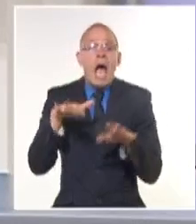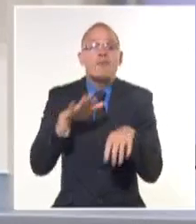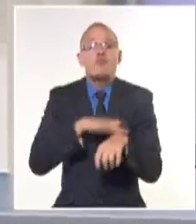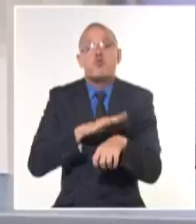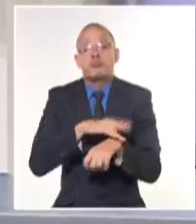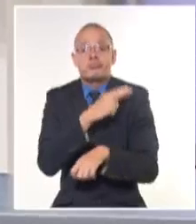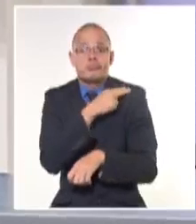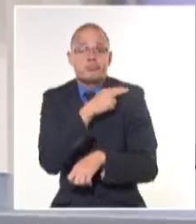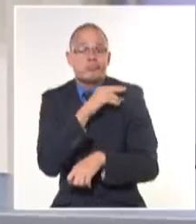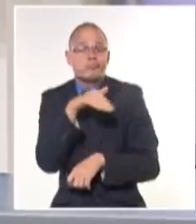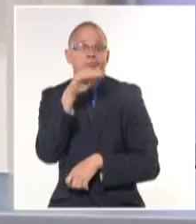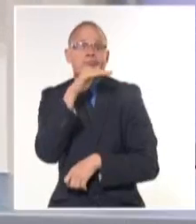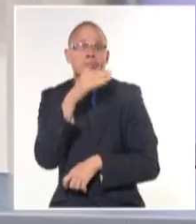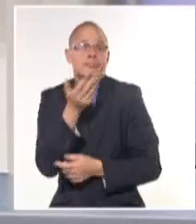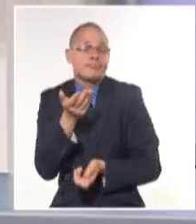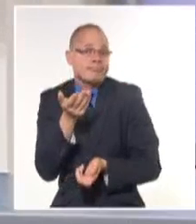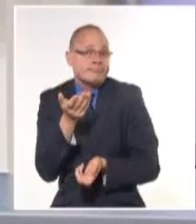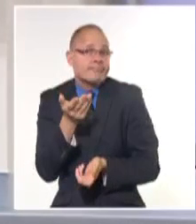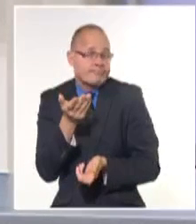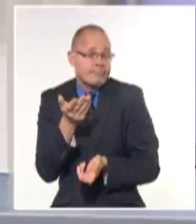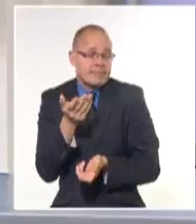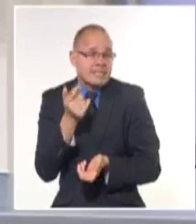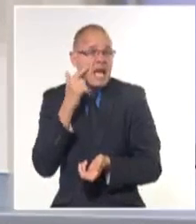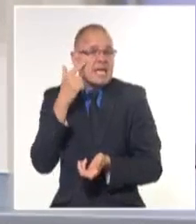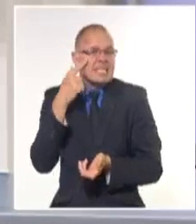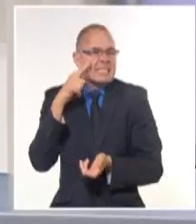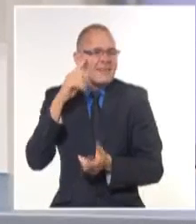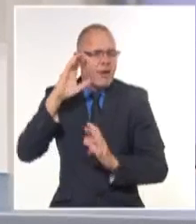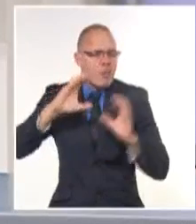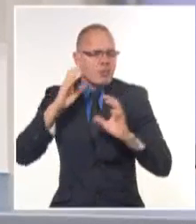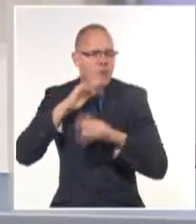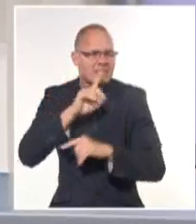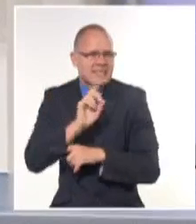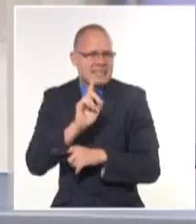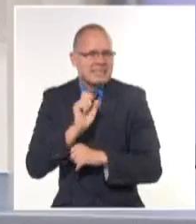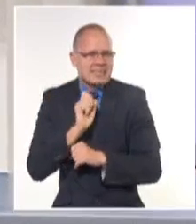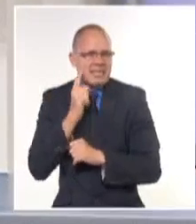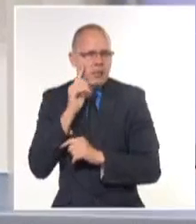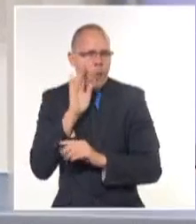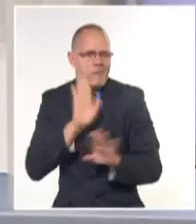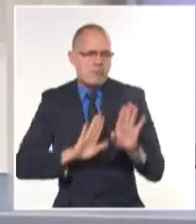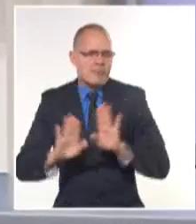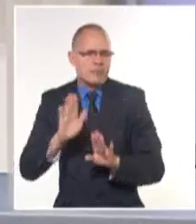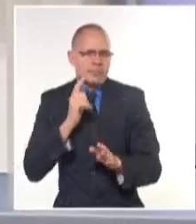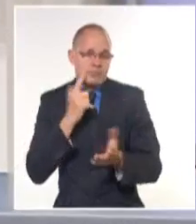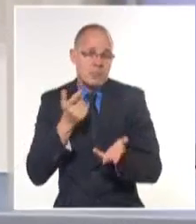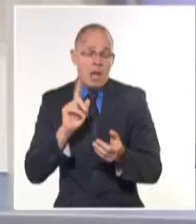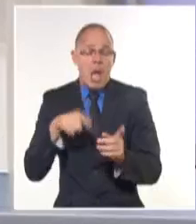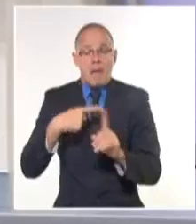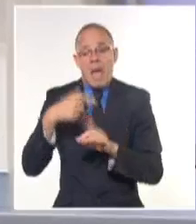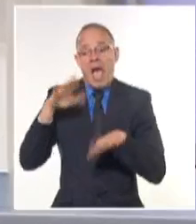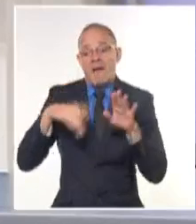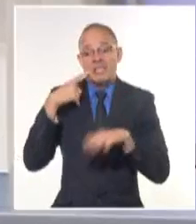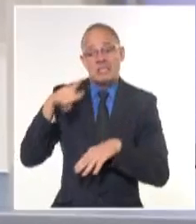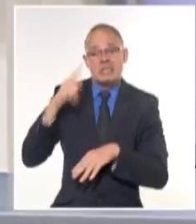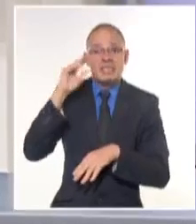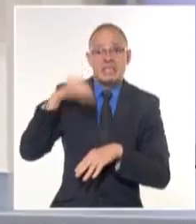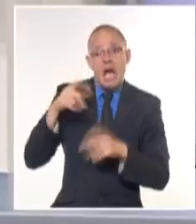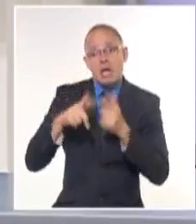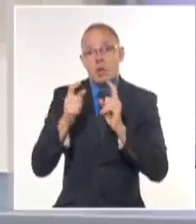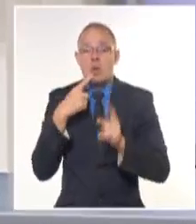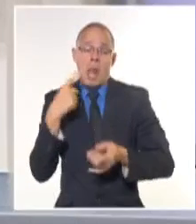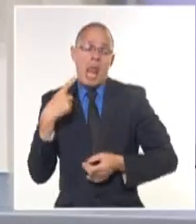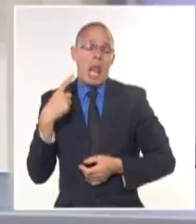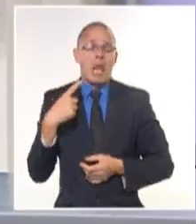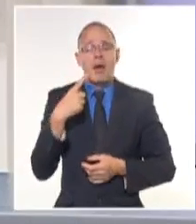posibilidad de tomar decisiones, y los trabajadores. Entonces, o no se hace la rendición de cuentas o lo que se dice es mentira, o lo que se está haciendo